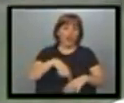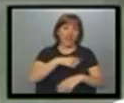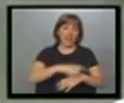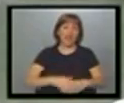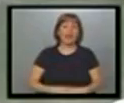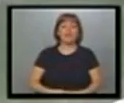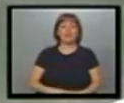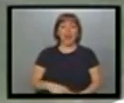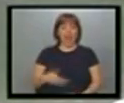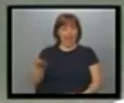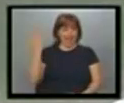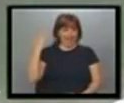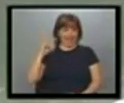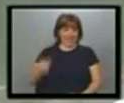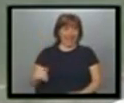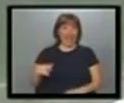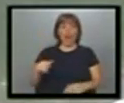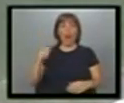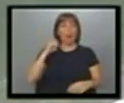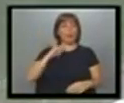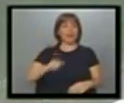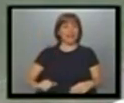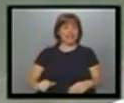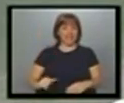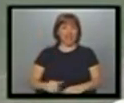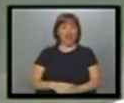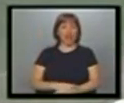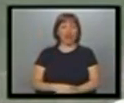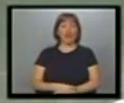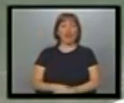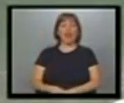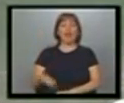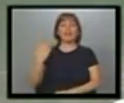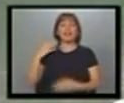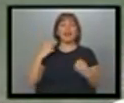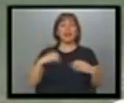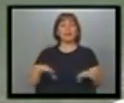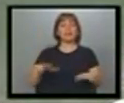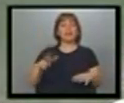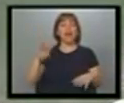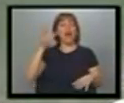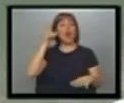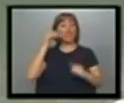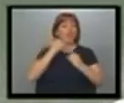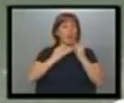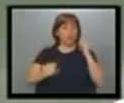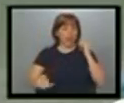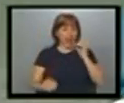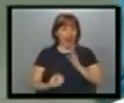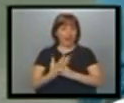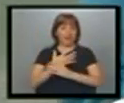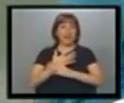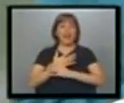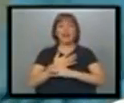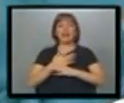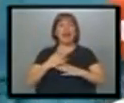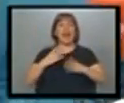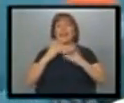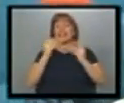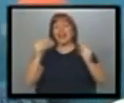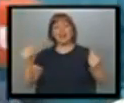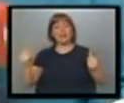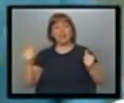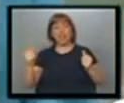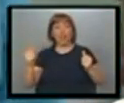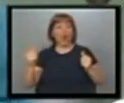primeras 24 después de finalizada la operación. Una operación que comenzó ayer a las 8:30 de la mañana y que terminó a las 21. 12